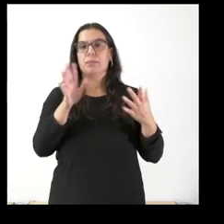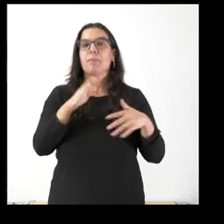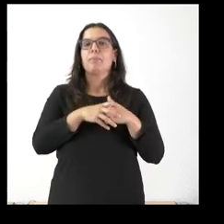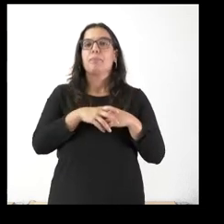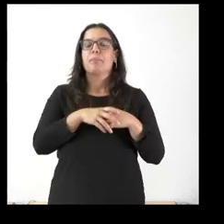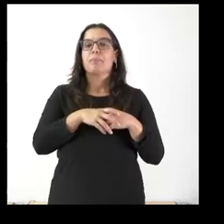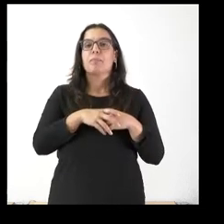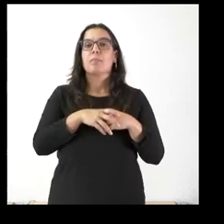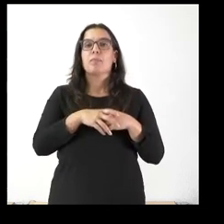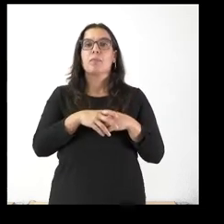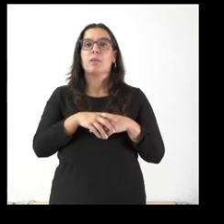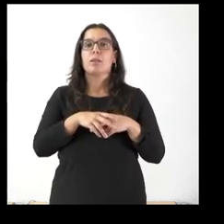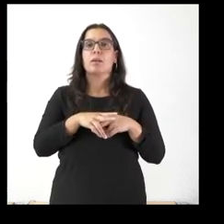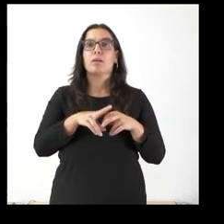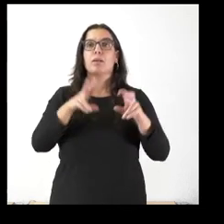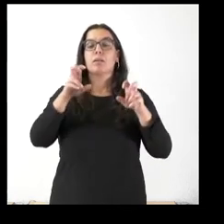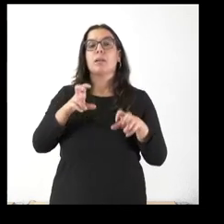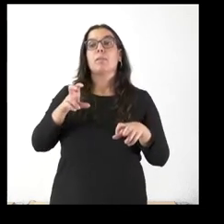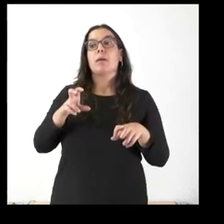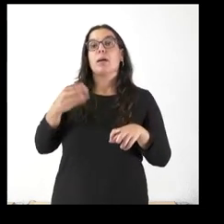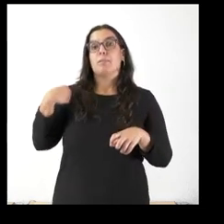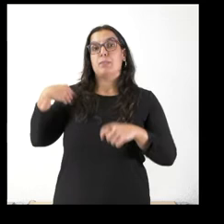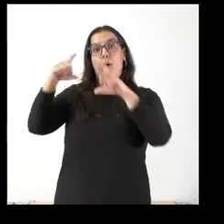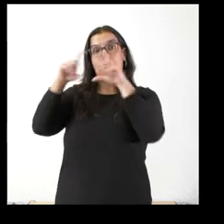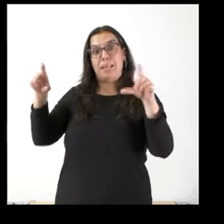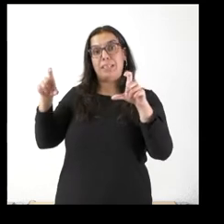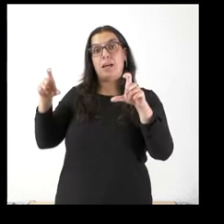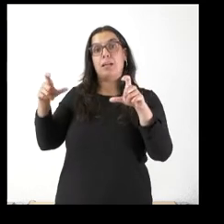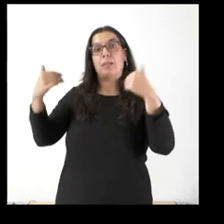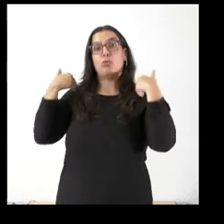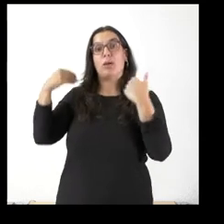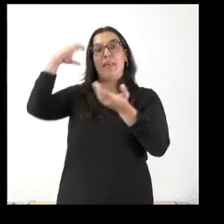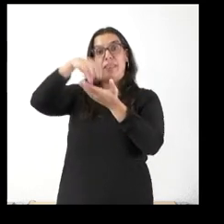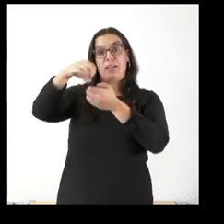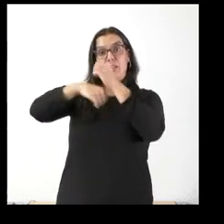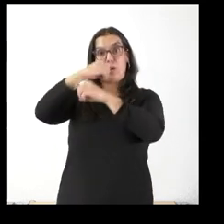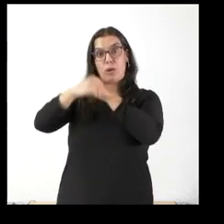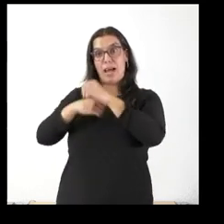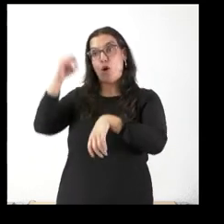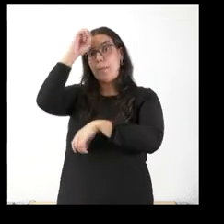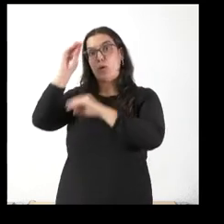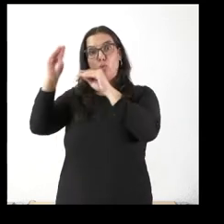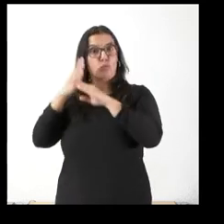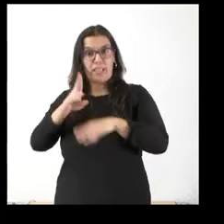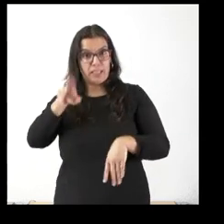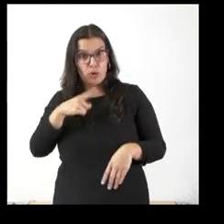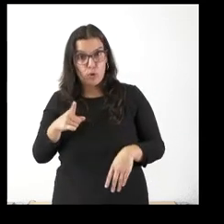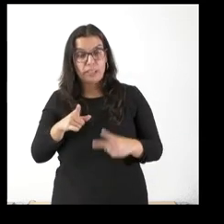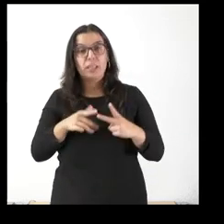si no es suficiente la opinión de quienes han gestionado, o sea, de Nuclenor, la central y la que la cerraron por verla inviable y si han hablado con el senador Javier Maroto. Y